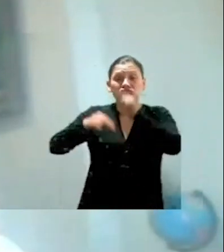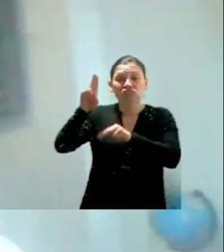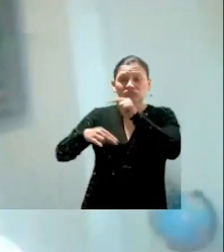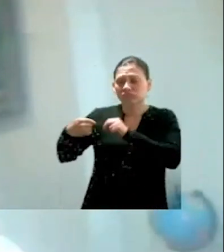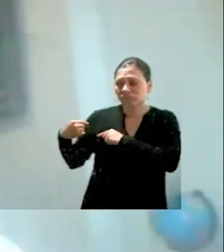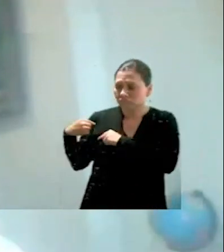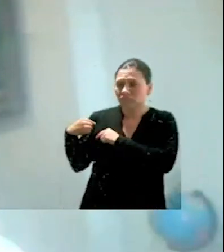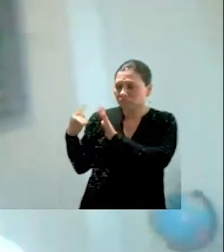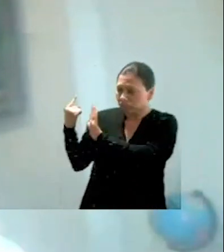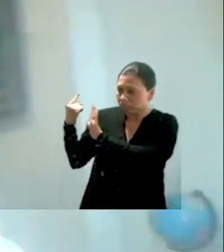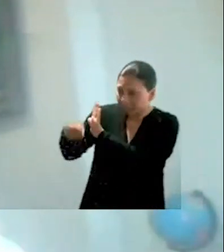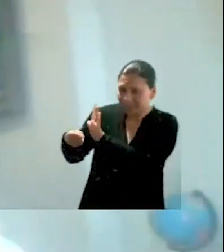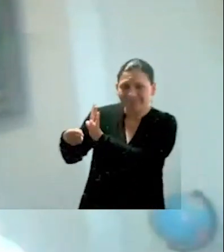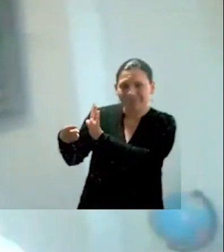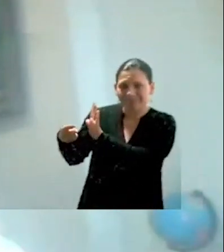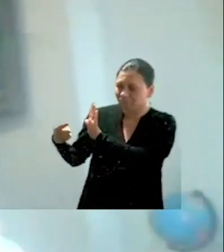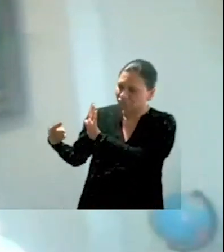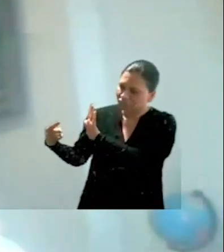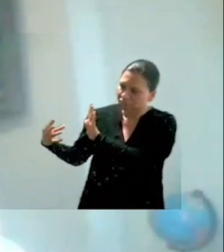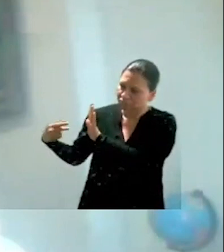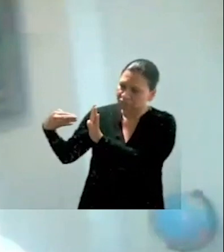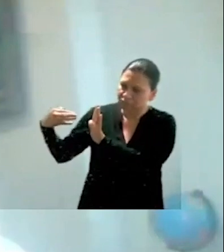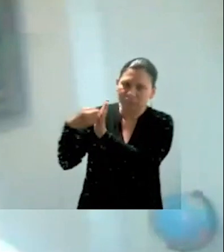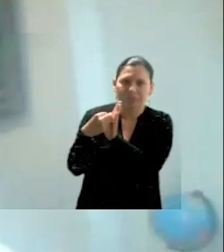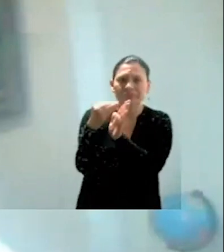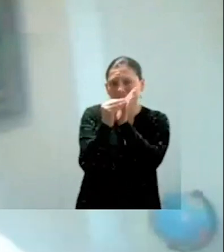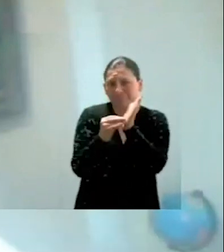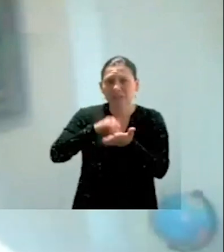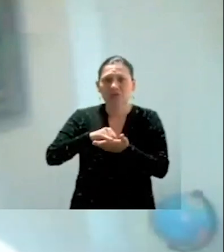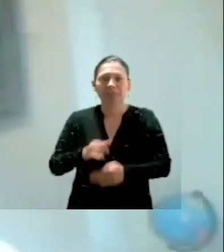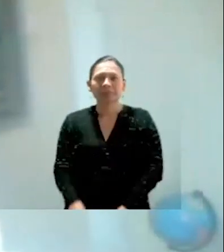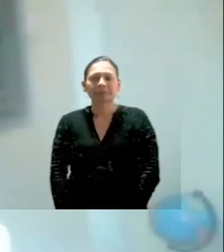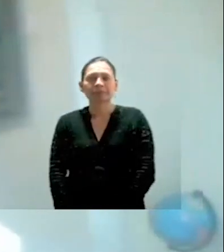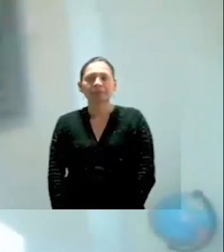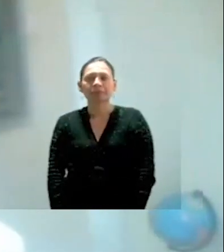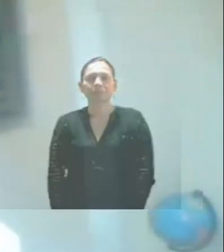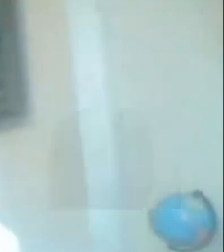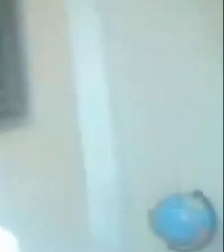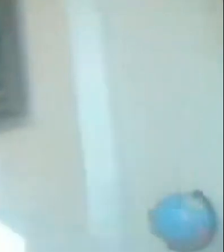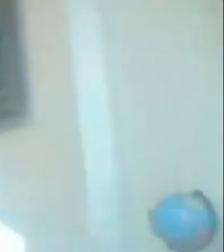las maneras de abordarla, es en los